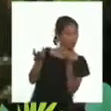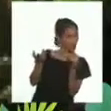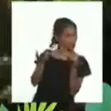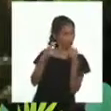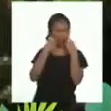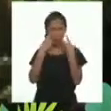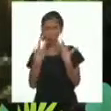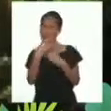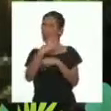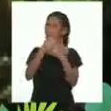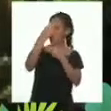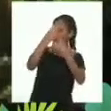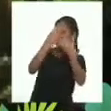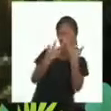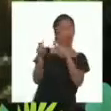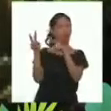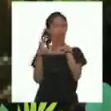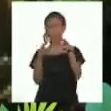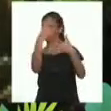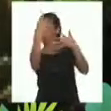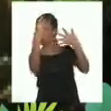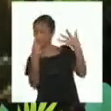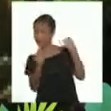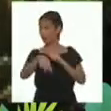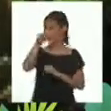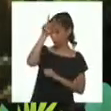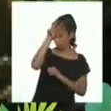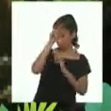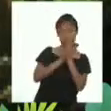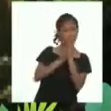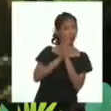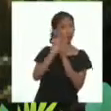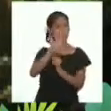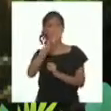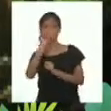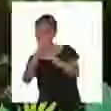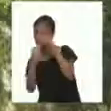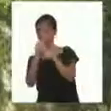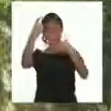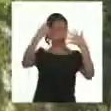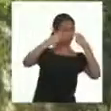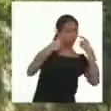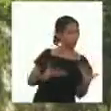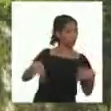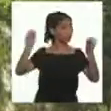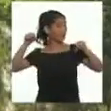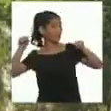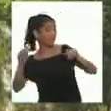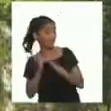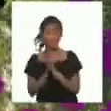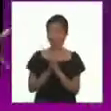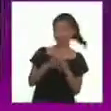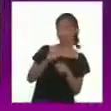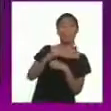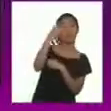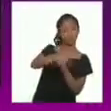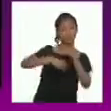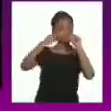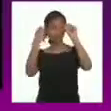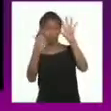¡Héctor! ¡Cuántos hechos tan importantes sucedieron en estos 200 años! ¡Así es, Olinda!